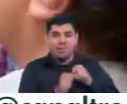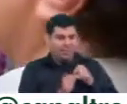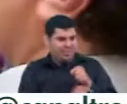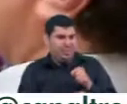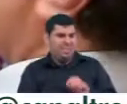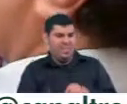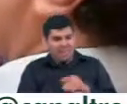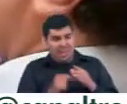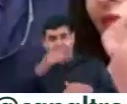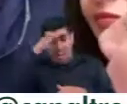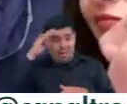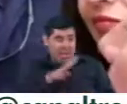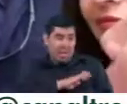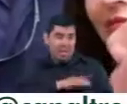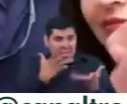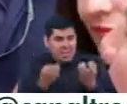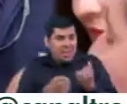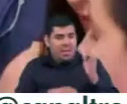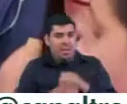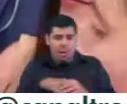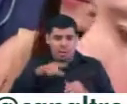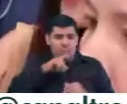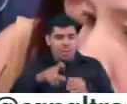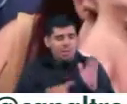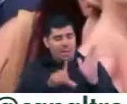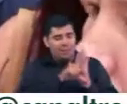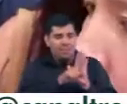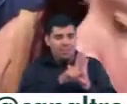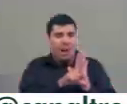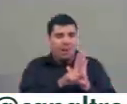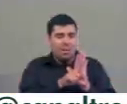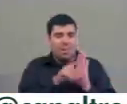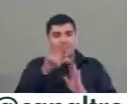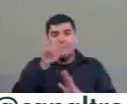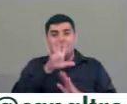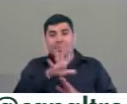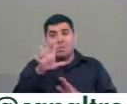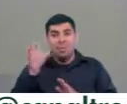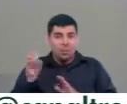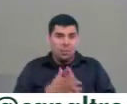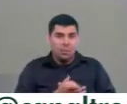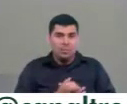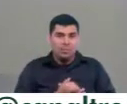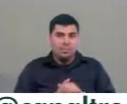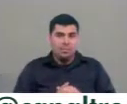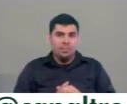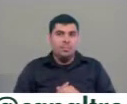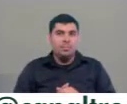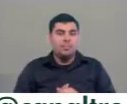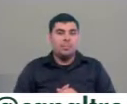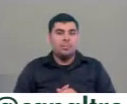municipio de bucaramanga en el 550 de quiebra en el alcalde ha sido necio en este tema los gremios